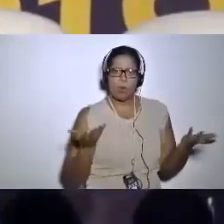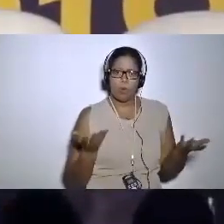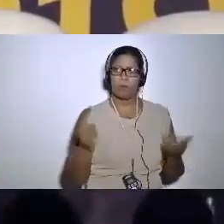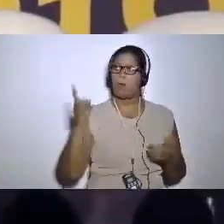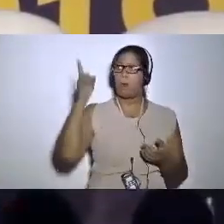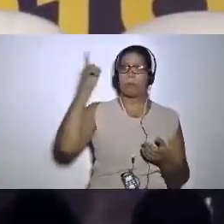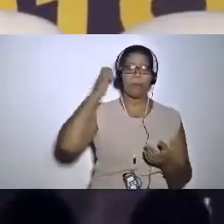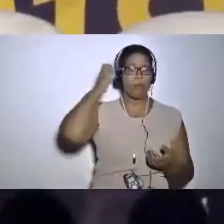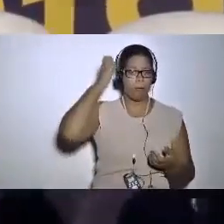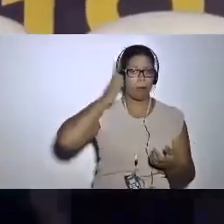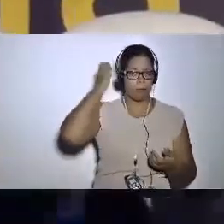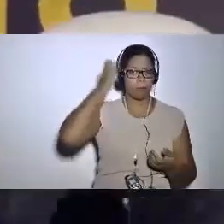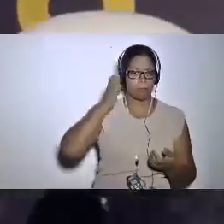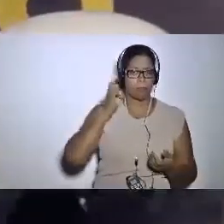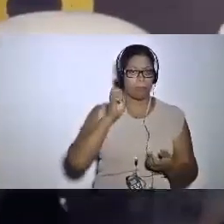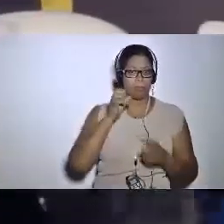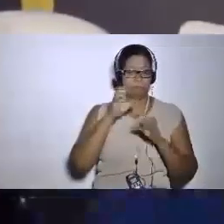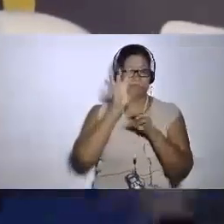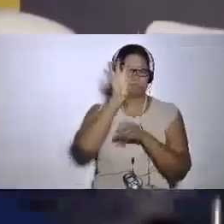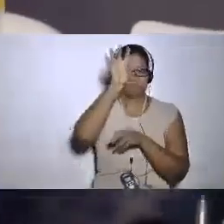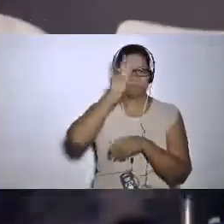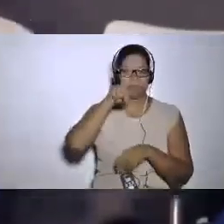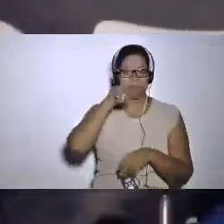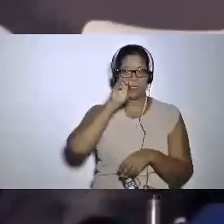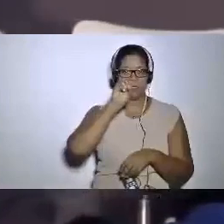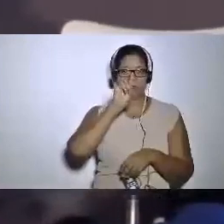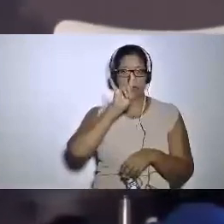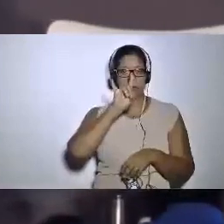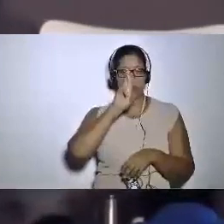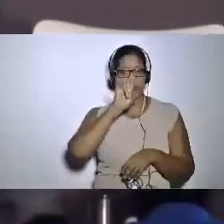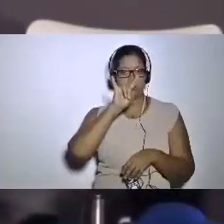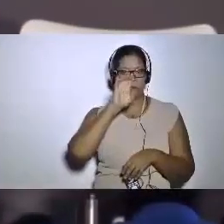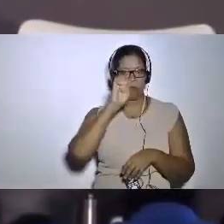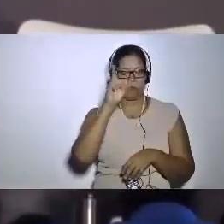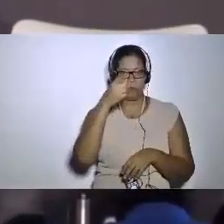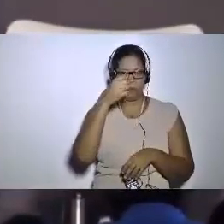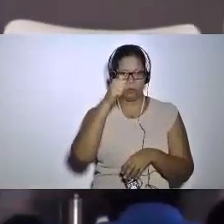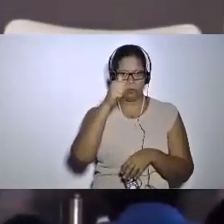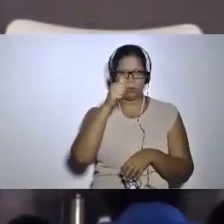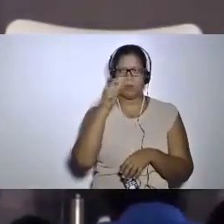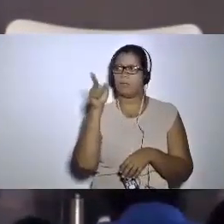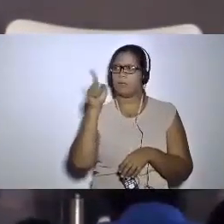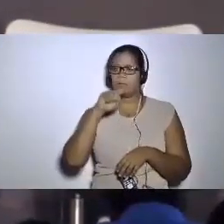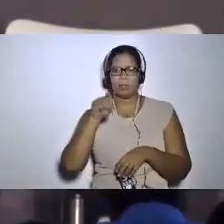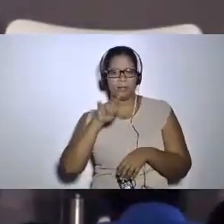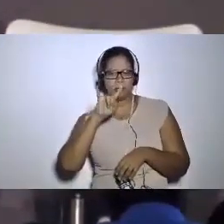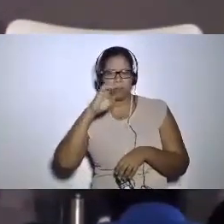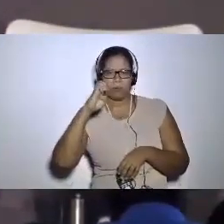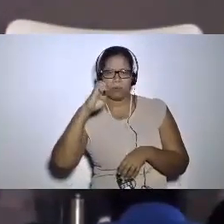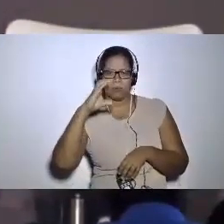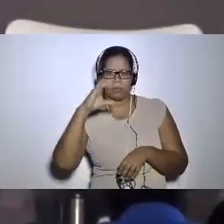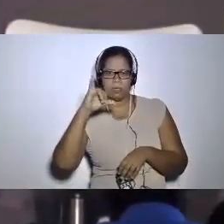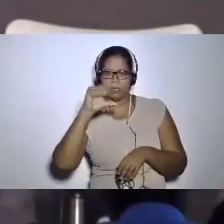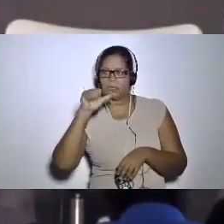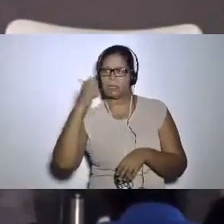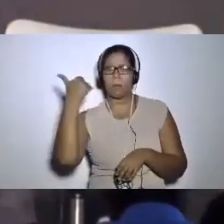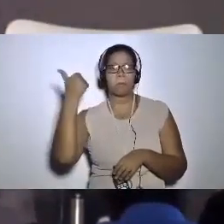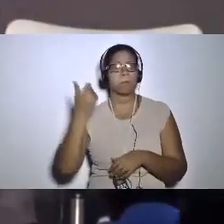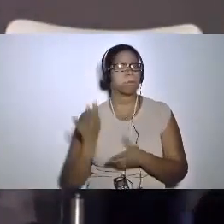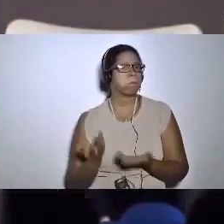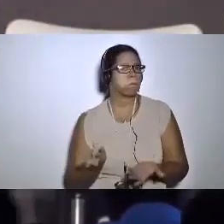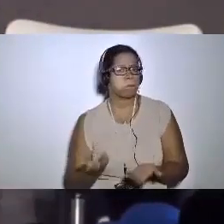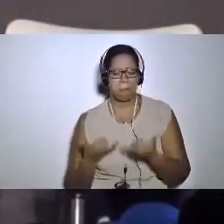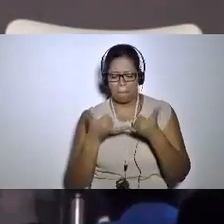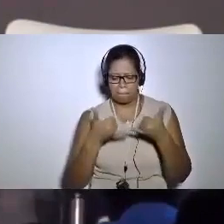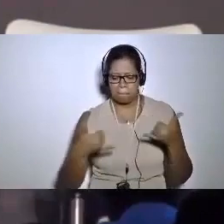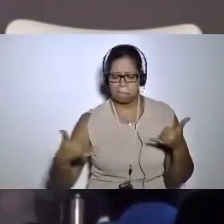esto es algo que hacen en Escandinavia. En Noruega, en Suecia, si ustedes viven en una región muy apartada, no tienen